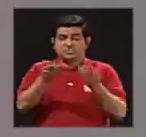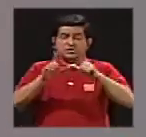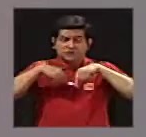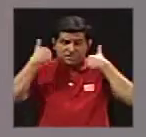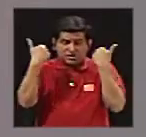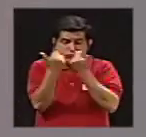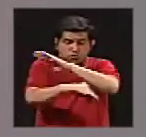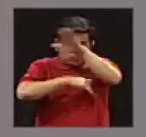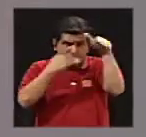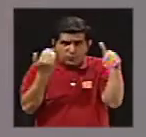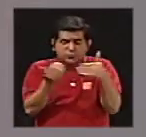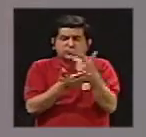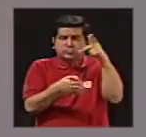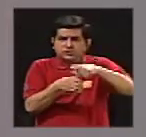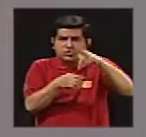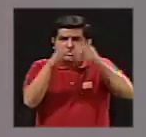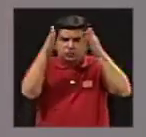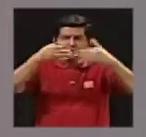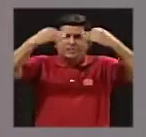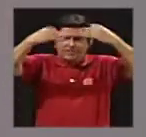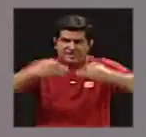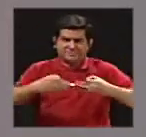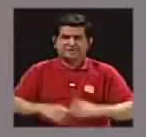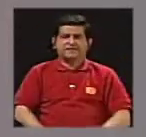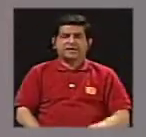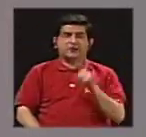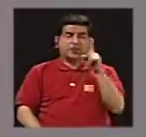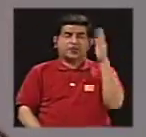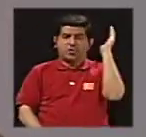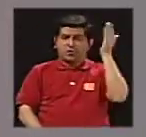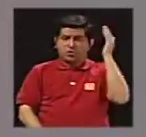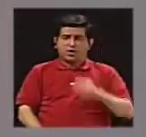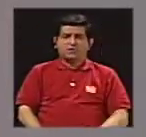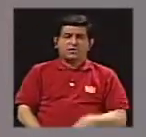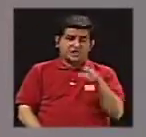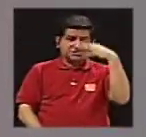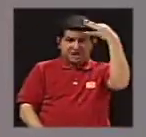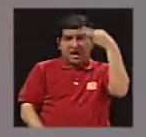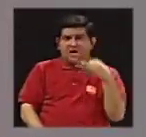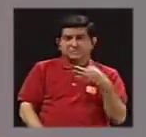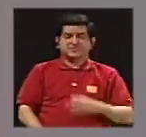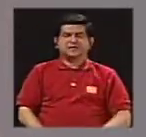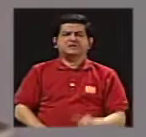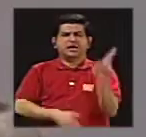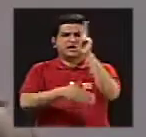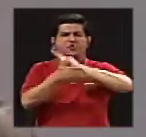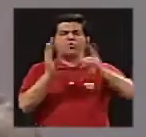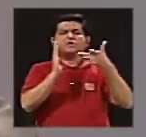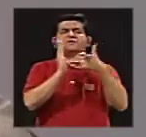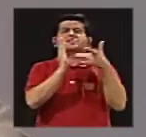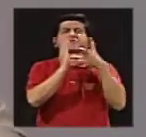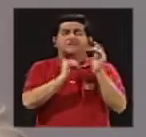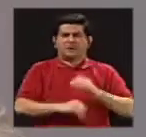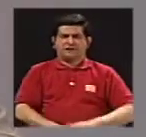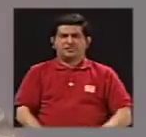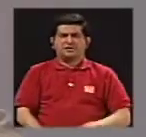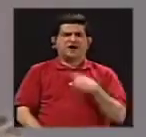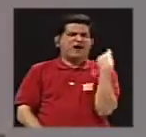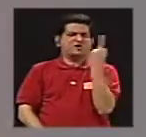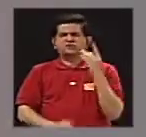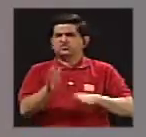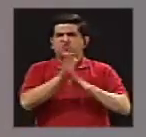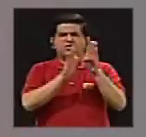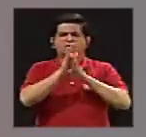participa en el congreso que lo decida puede que una ponencia lleve a ese criterio una universidad más técnica una universidad que solo